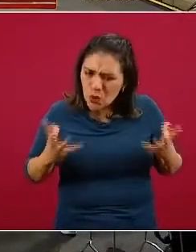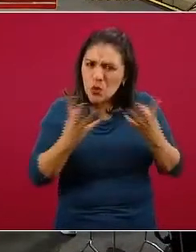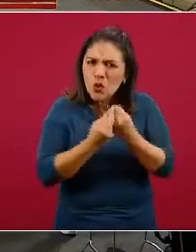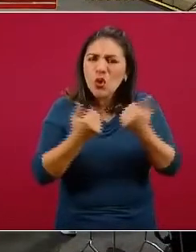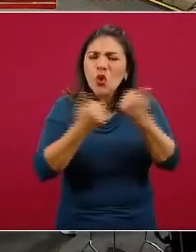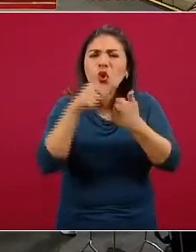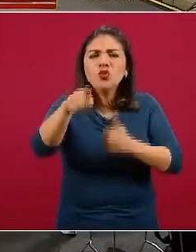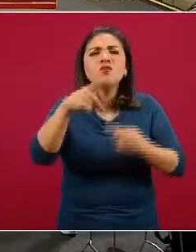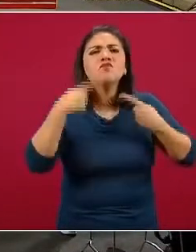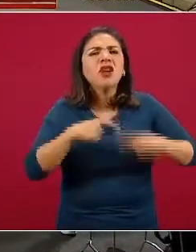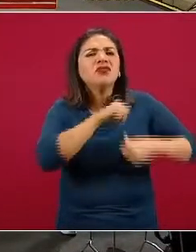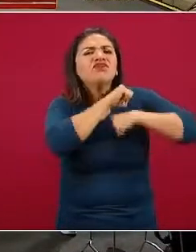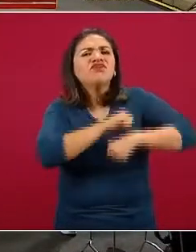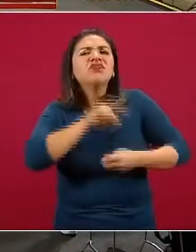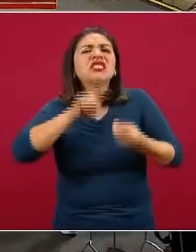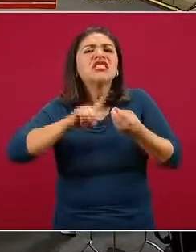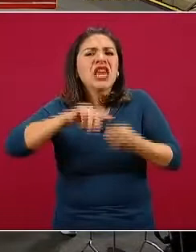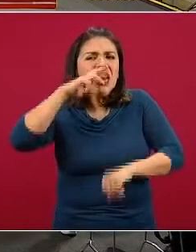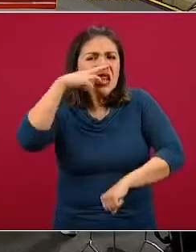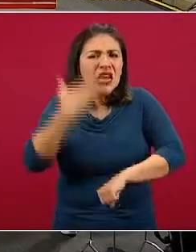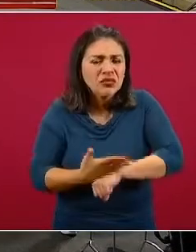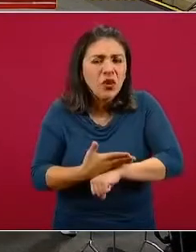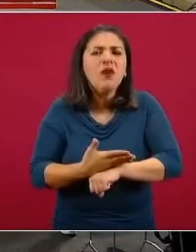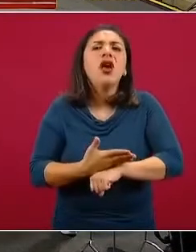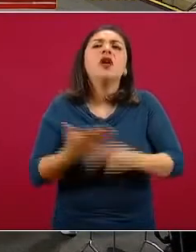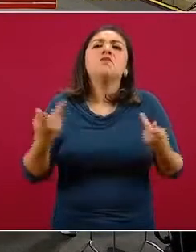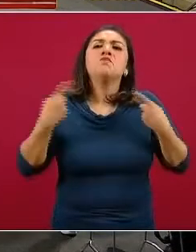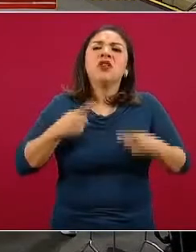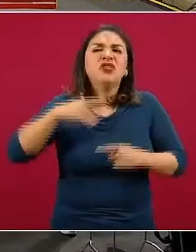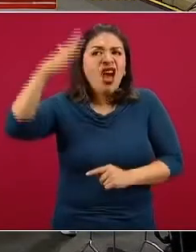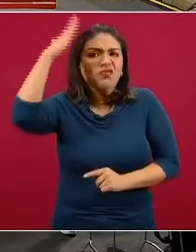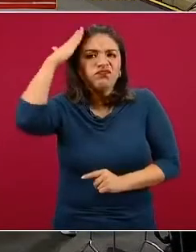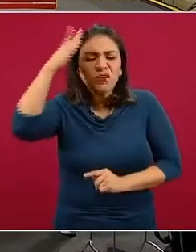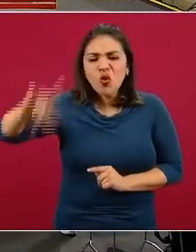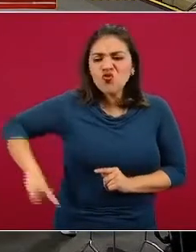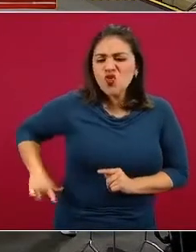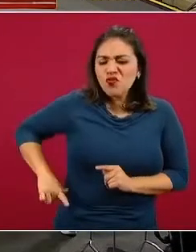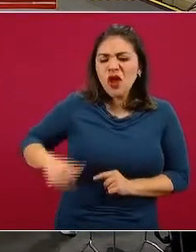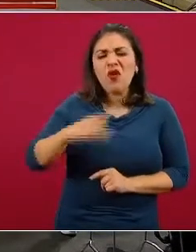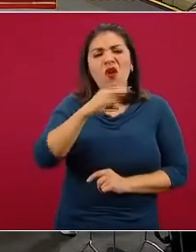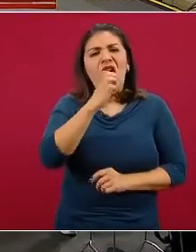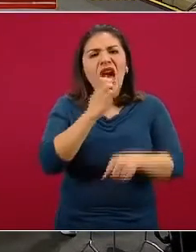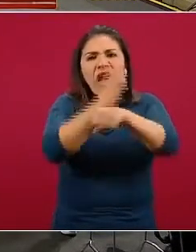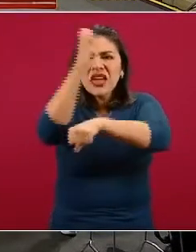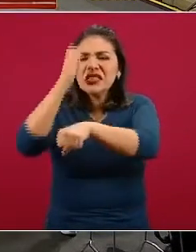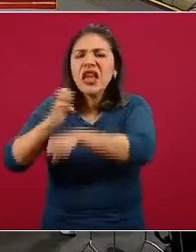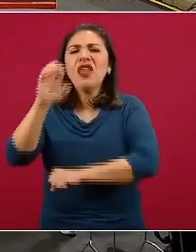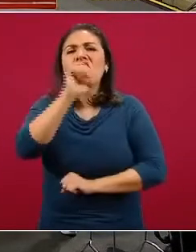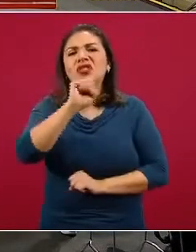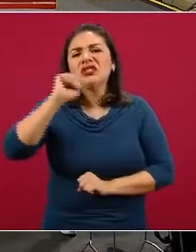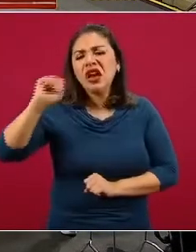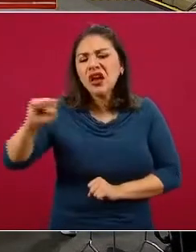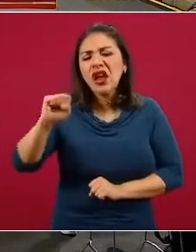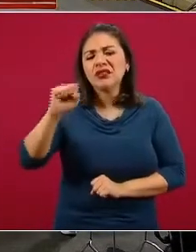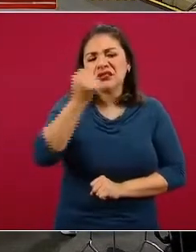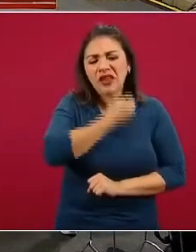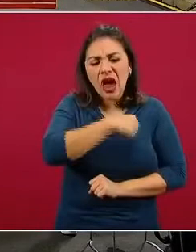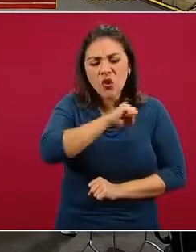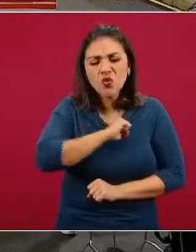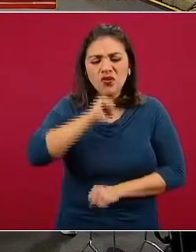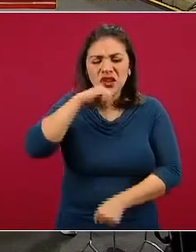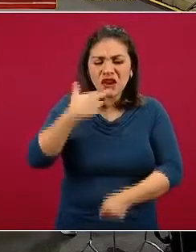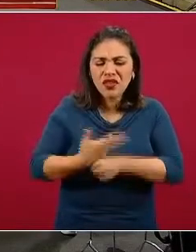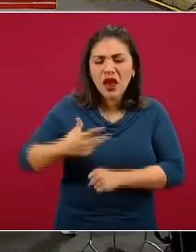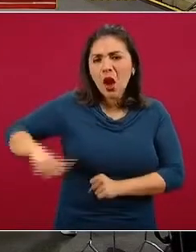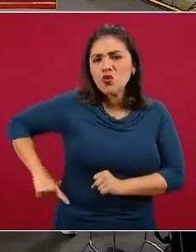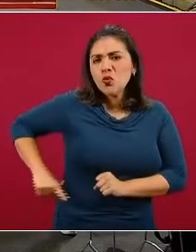sus autoridades locales, las personas titulares de los gobiernos estatales, las secretarías de salud, los gobiernos